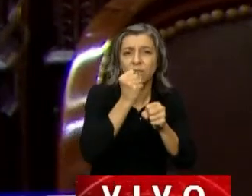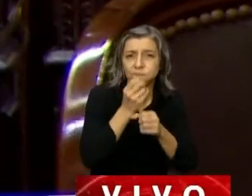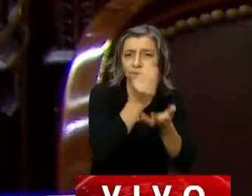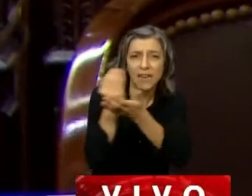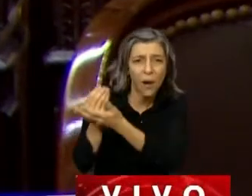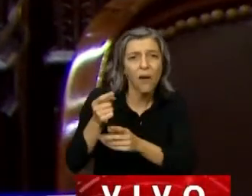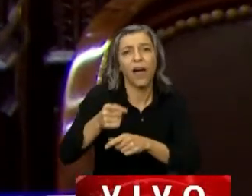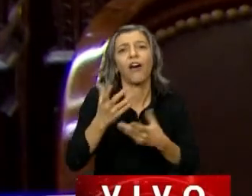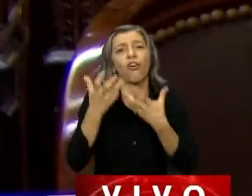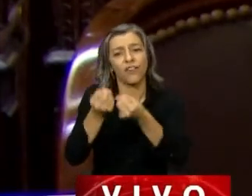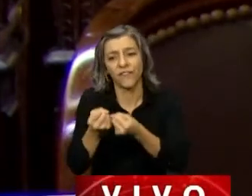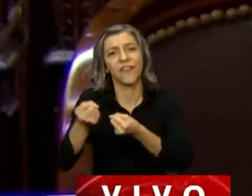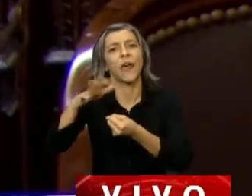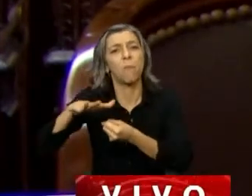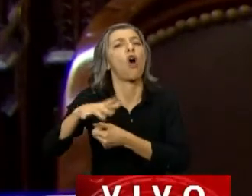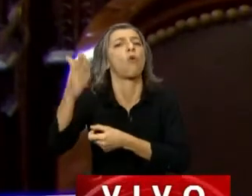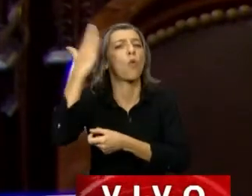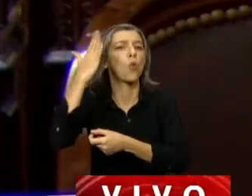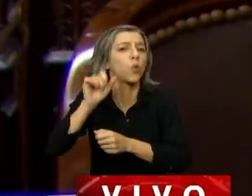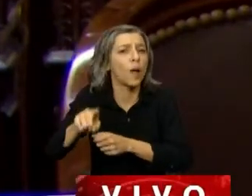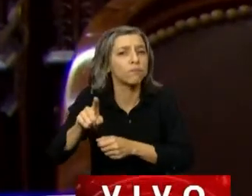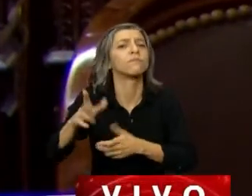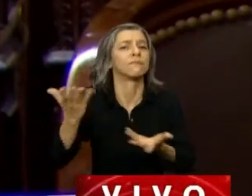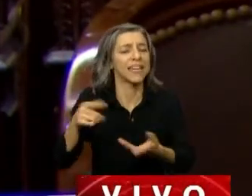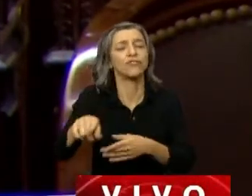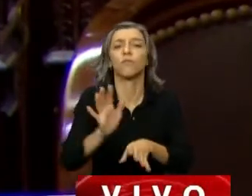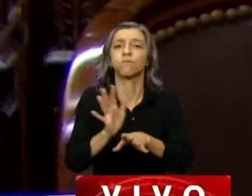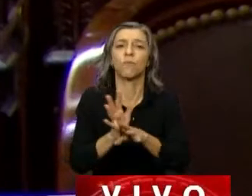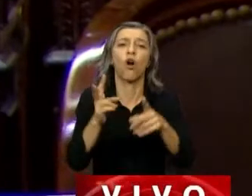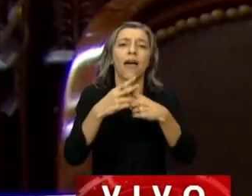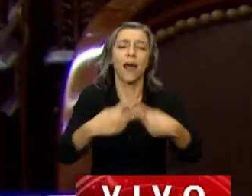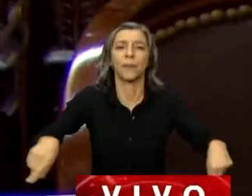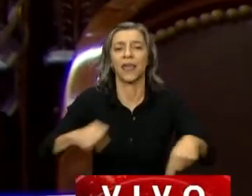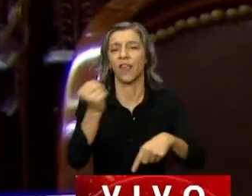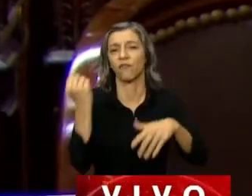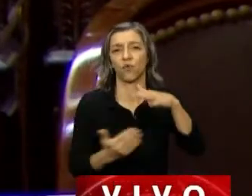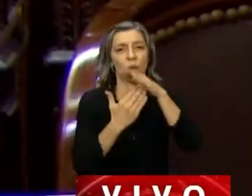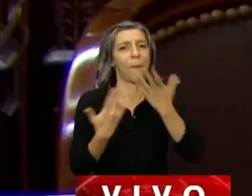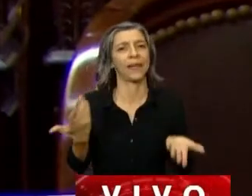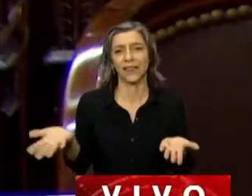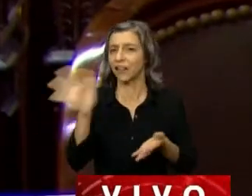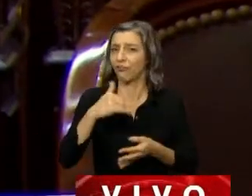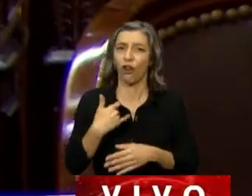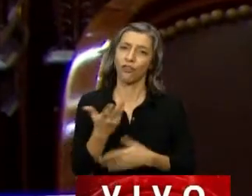de un pueblo es una herramienta cotidiana y fundamental. Nada más, muchas gracias.